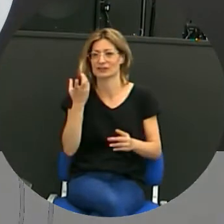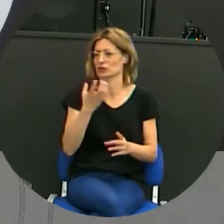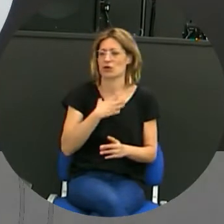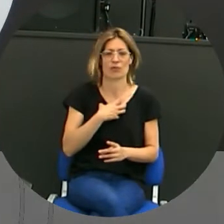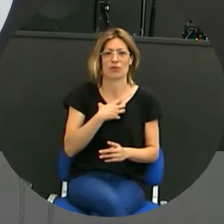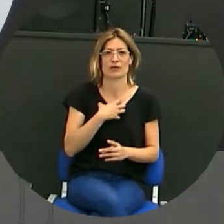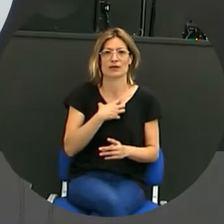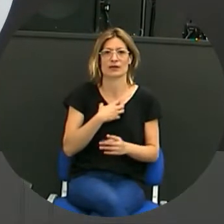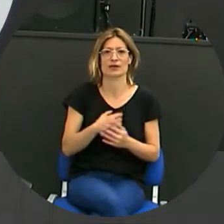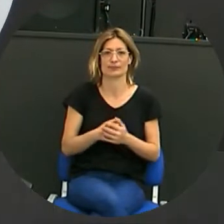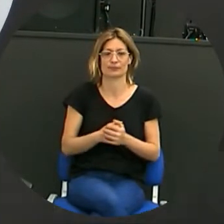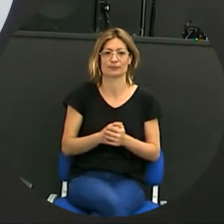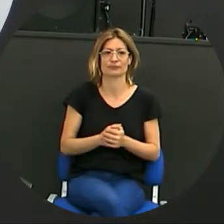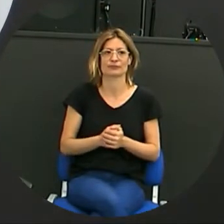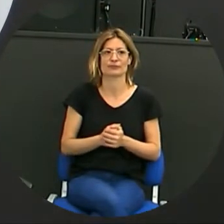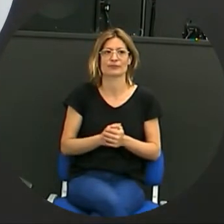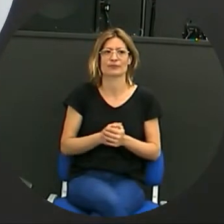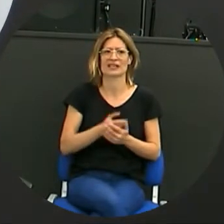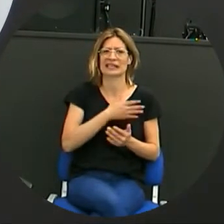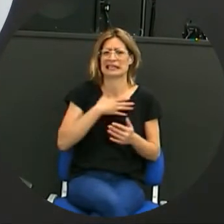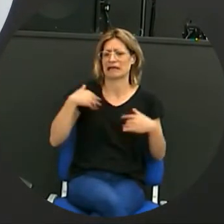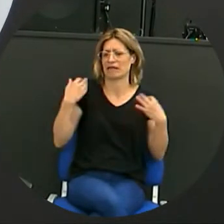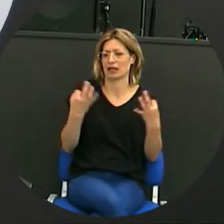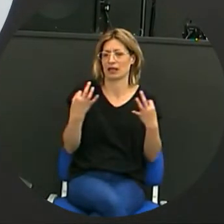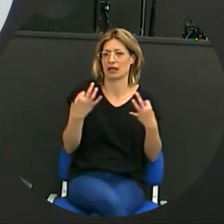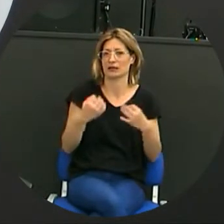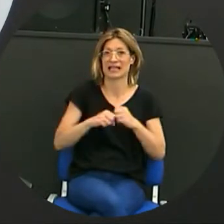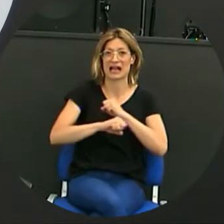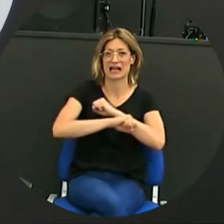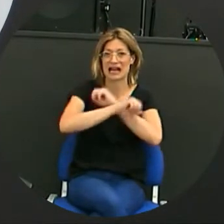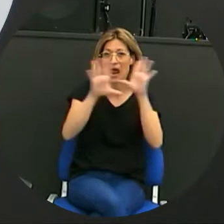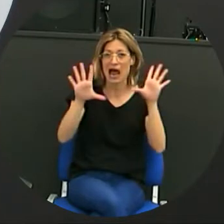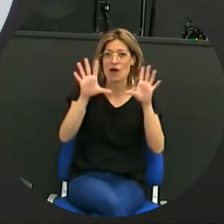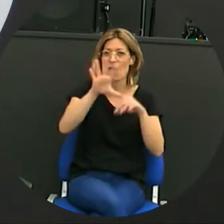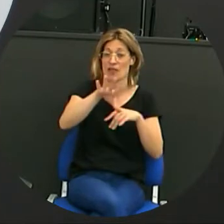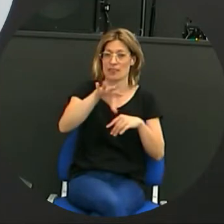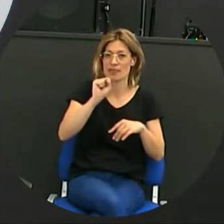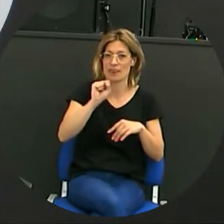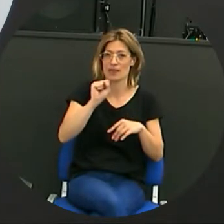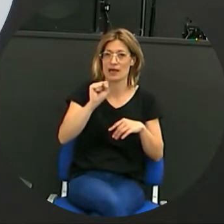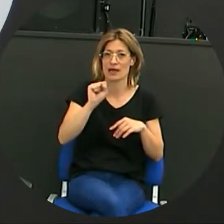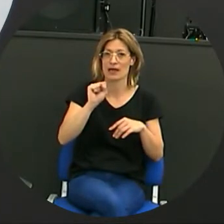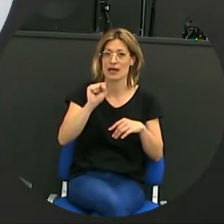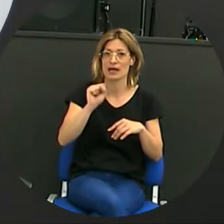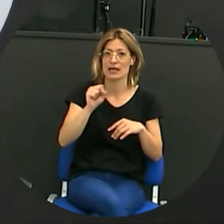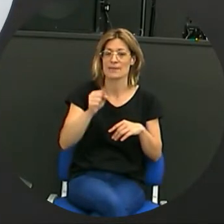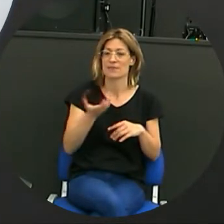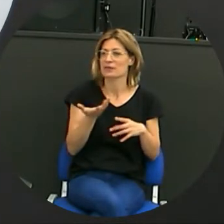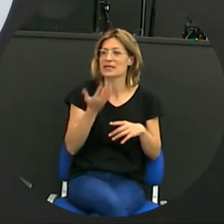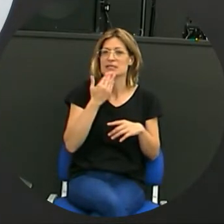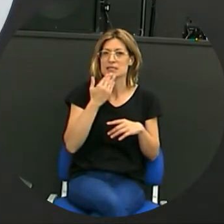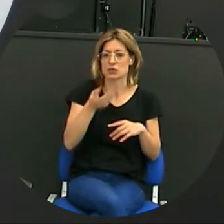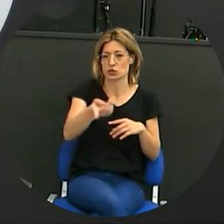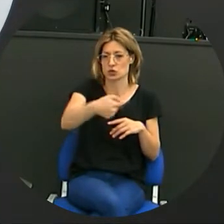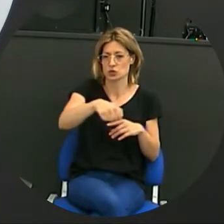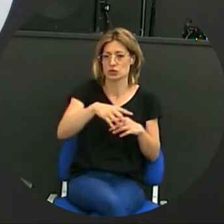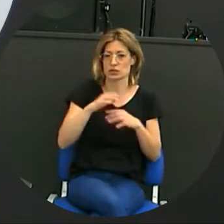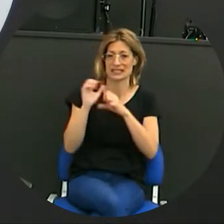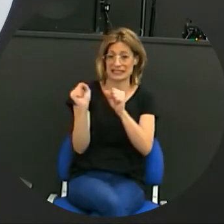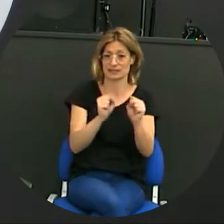Quiero aclararte y que entiendas. Si nosotros que hemos recibido la